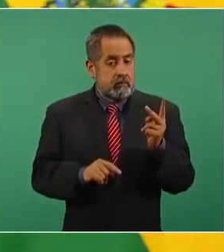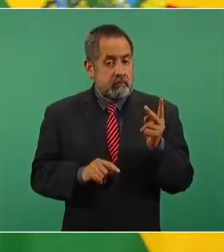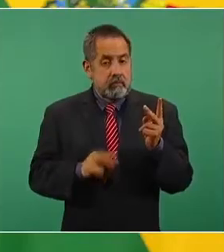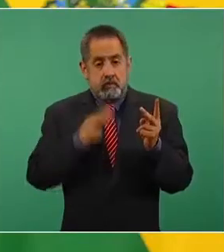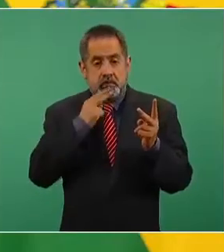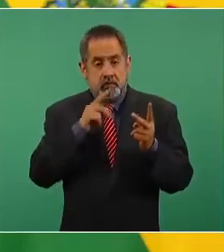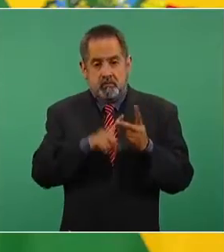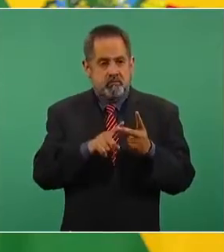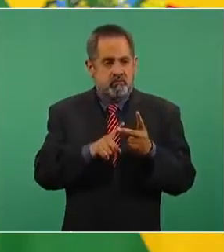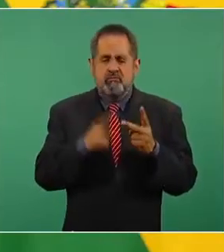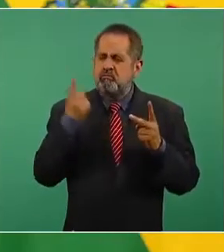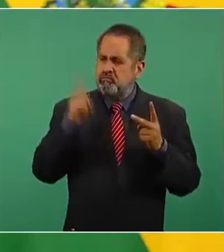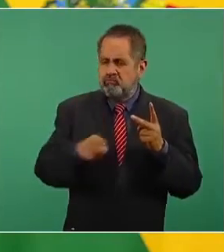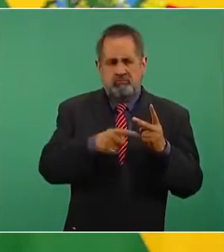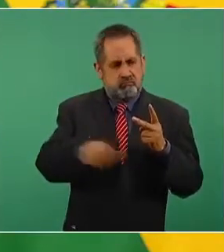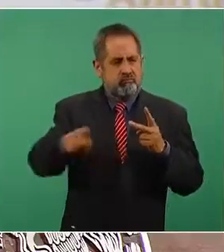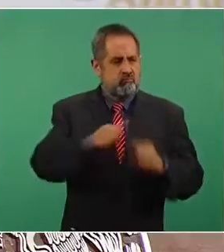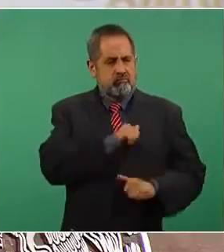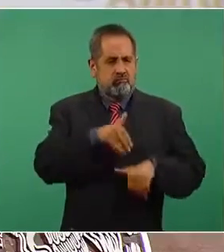la fuerza,